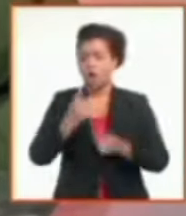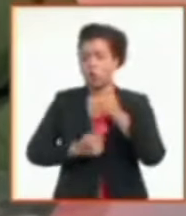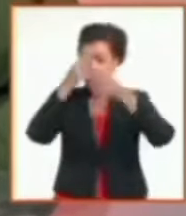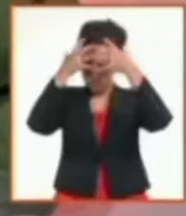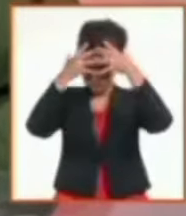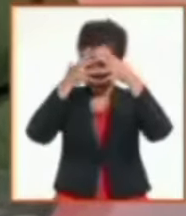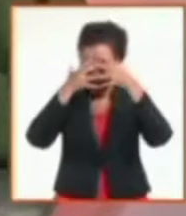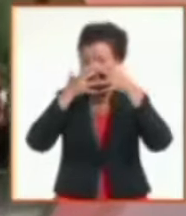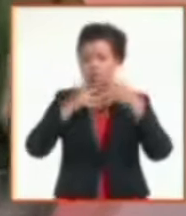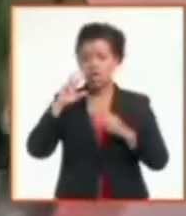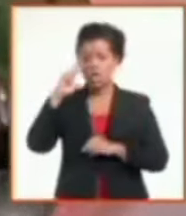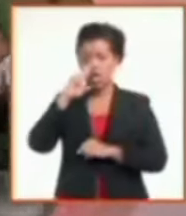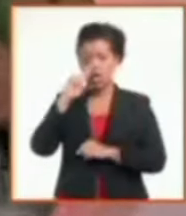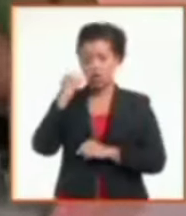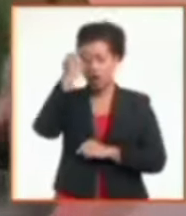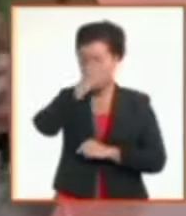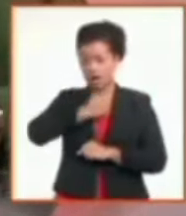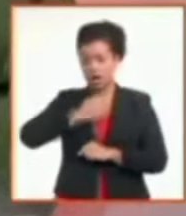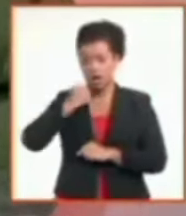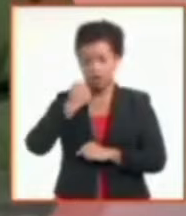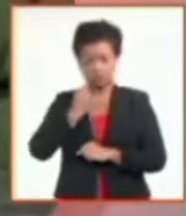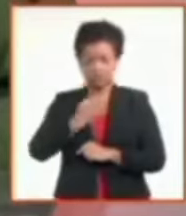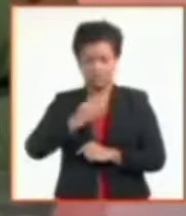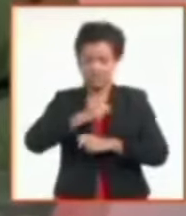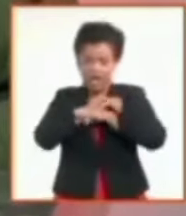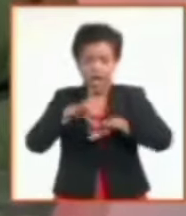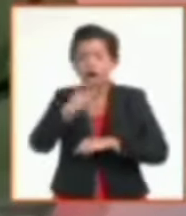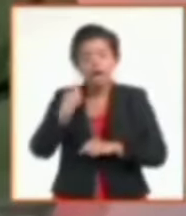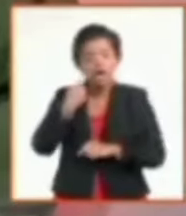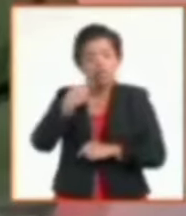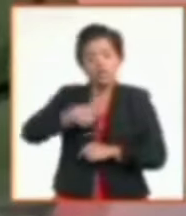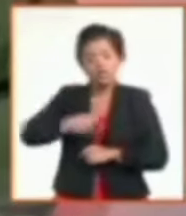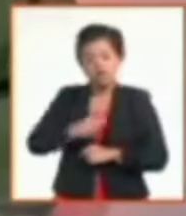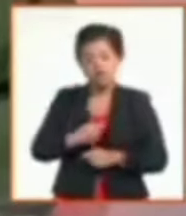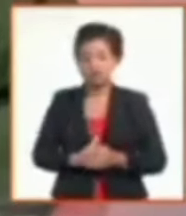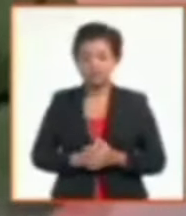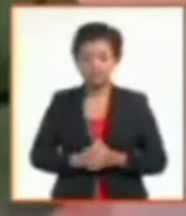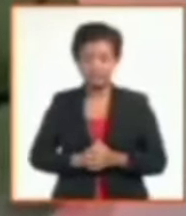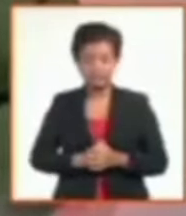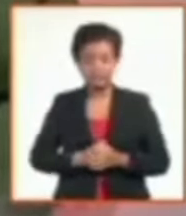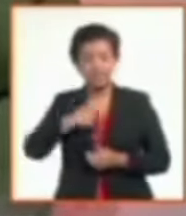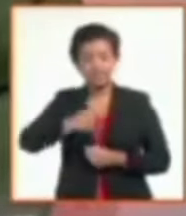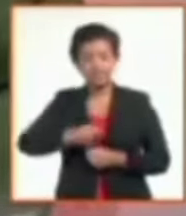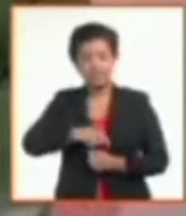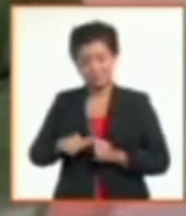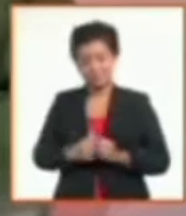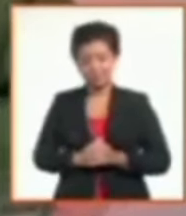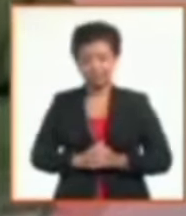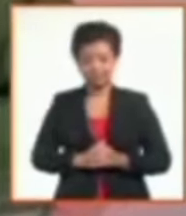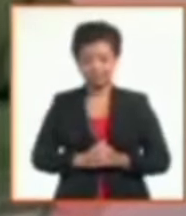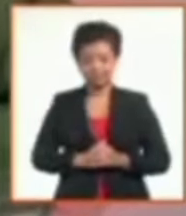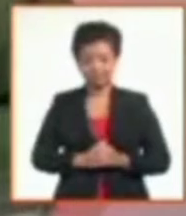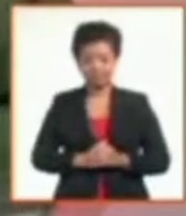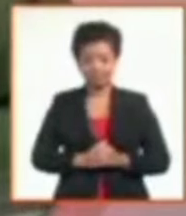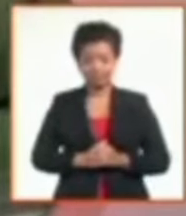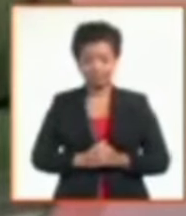algunas personas. Si quiero reclamar, si quiero tener una conversación, tiene que ser franca, abierta, sobre la base de los deberes y los derechos que tienen las personas. Todo esto,